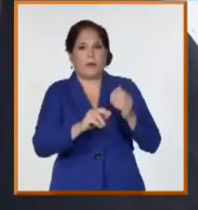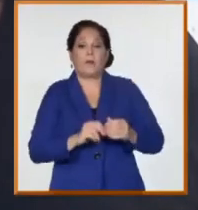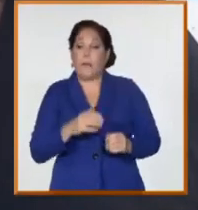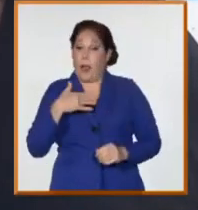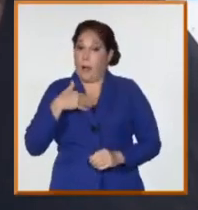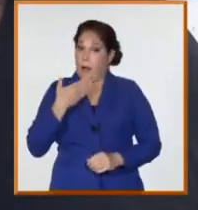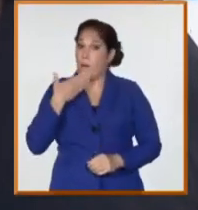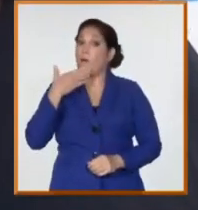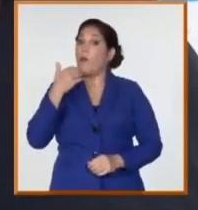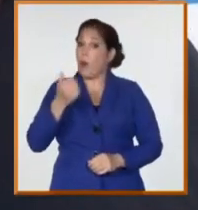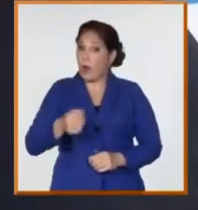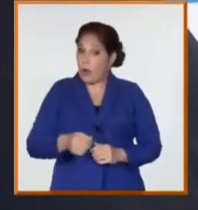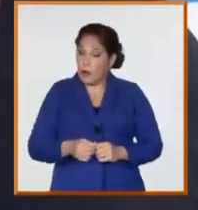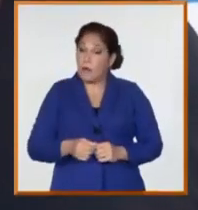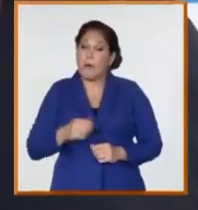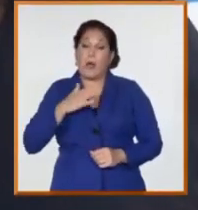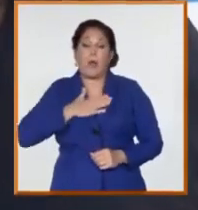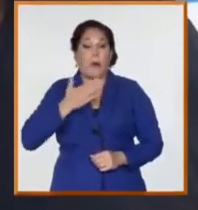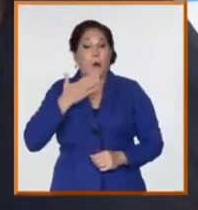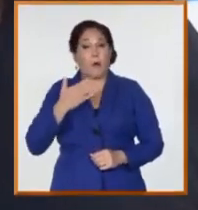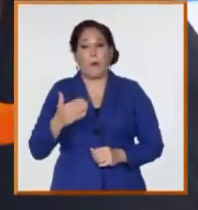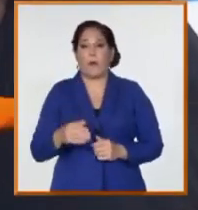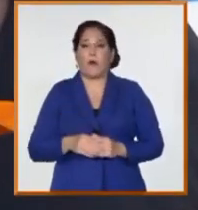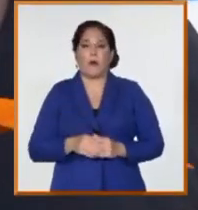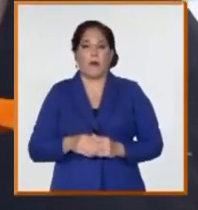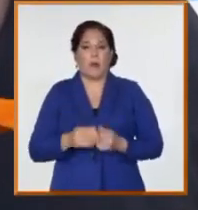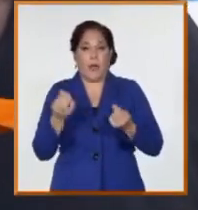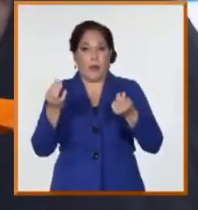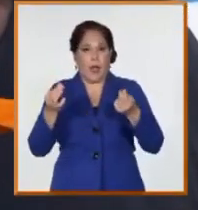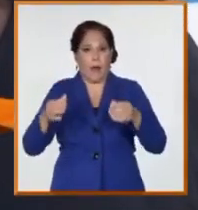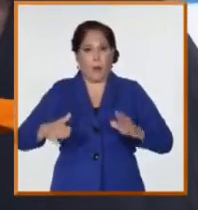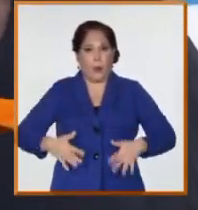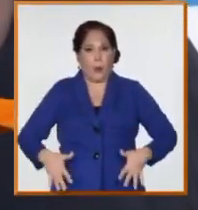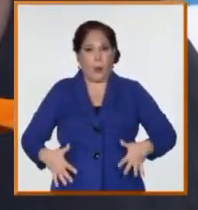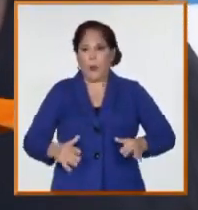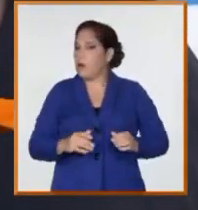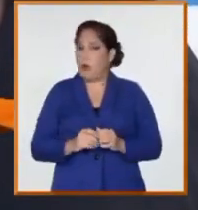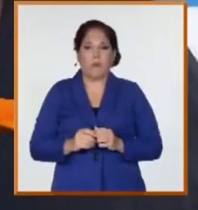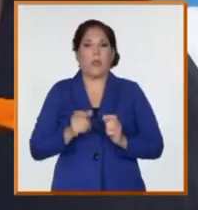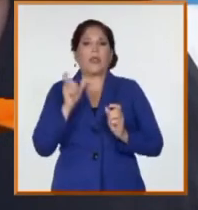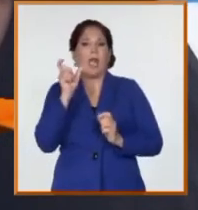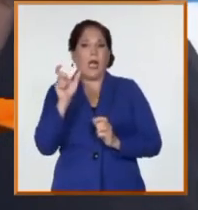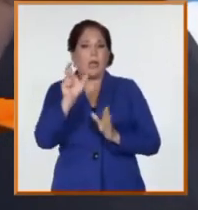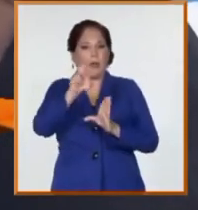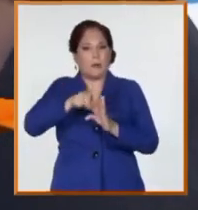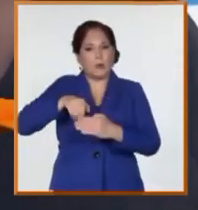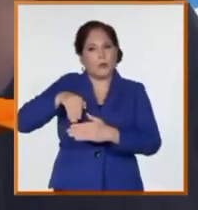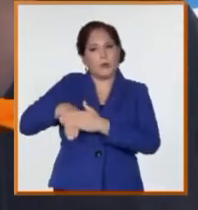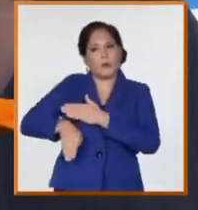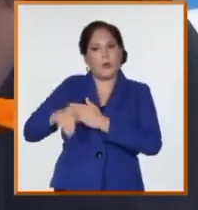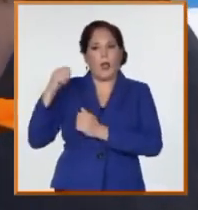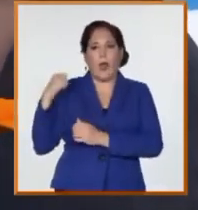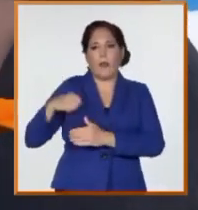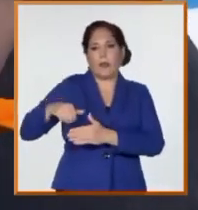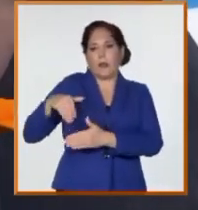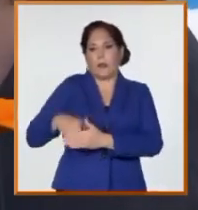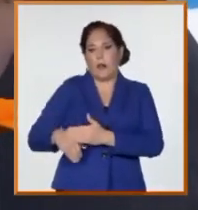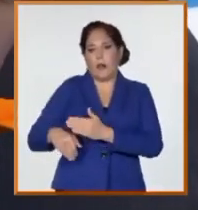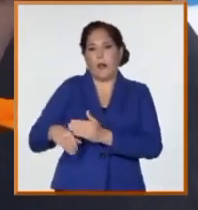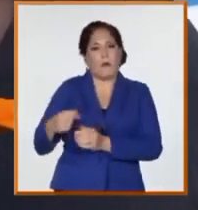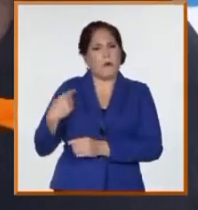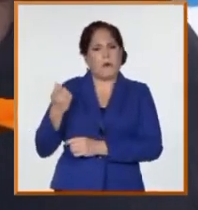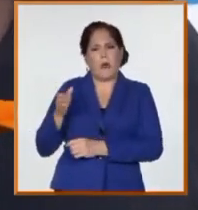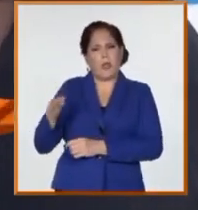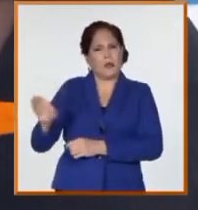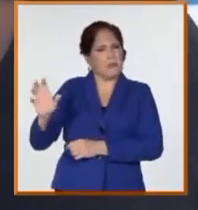beneficios a través de las pasarelas de pago es no andar con efectivo andáis ya con la tarjeta se te hace más fácil No tienes que ir al banco ahora sabemos toda la situación